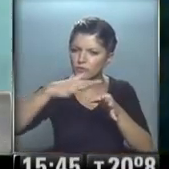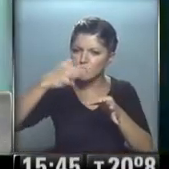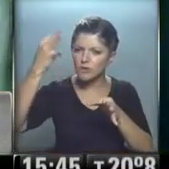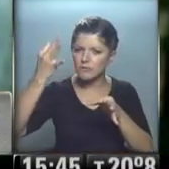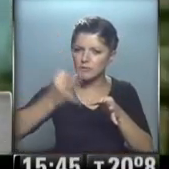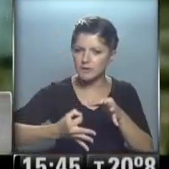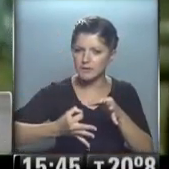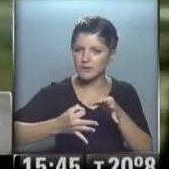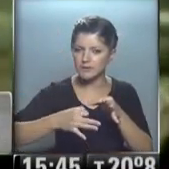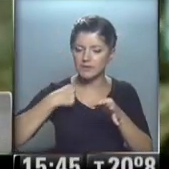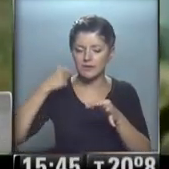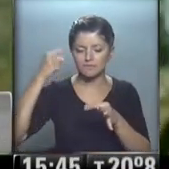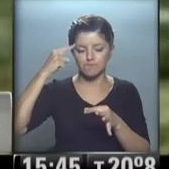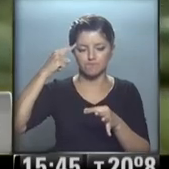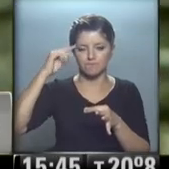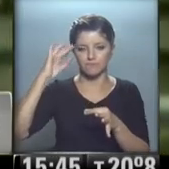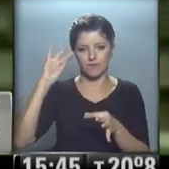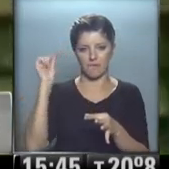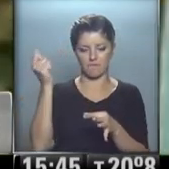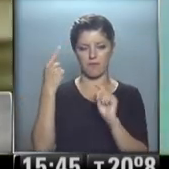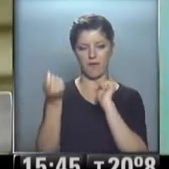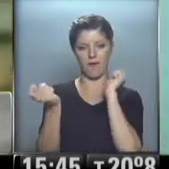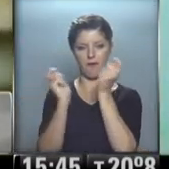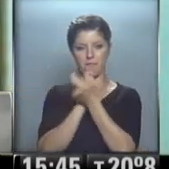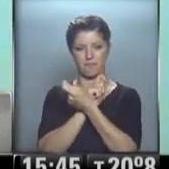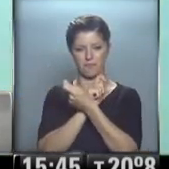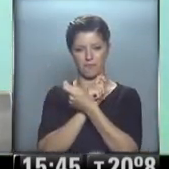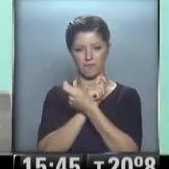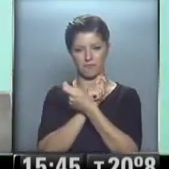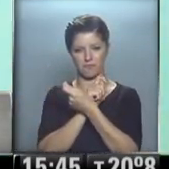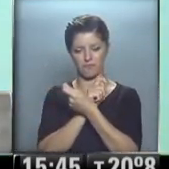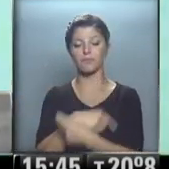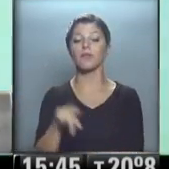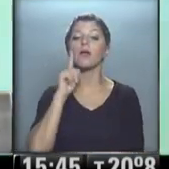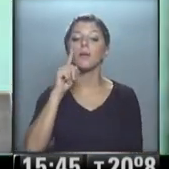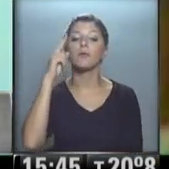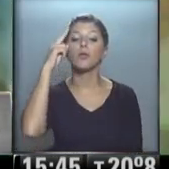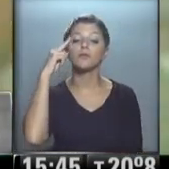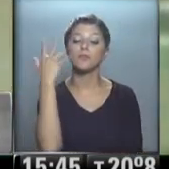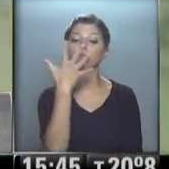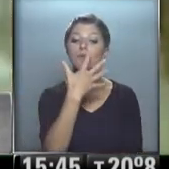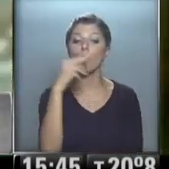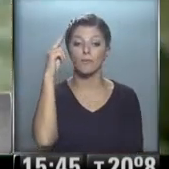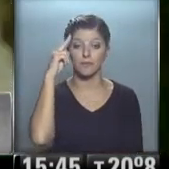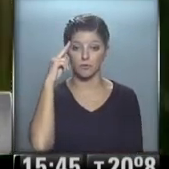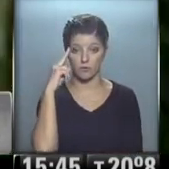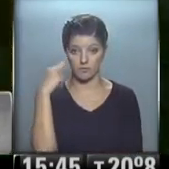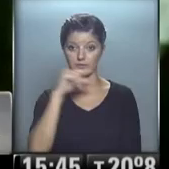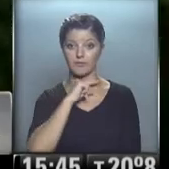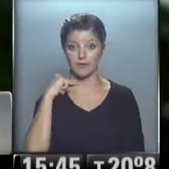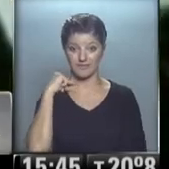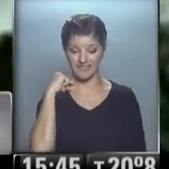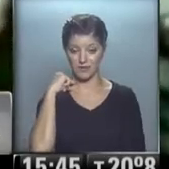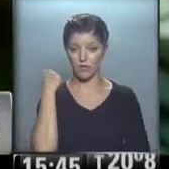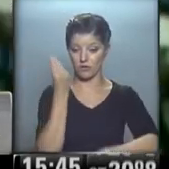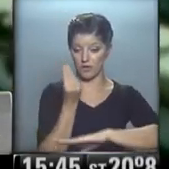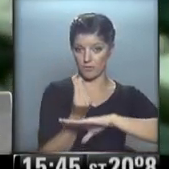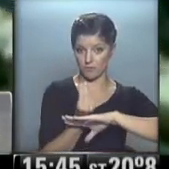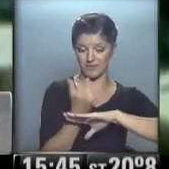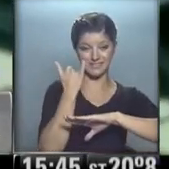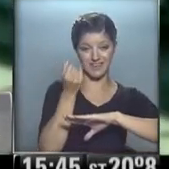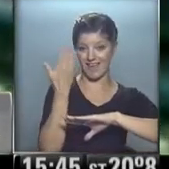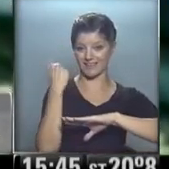que transformó su vida para siempre. Cuando en 1959 se ordenó sacerdote, ya había